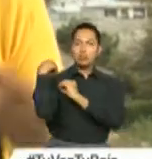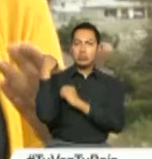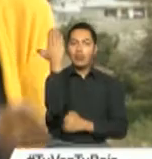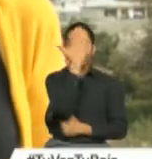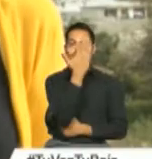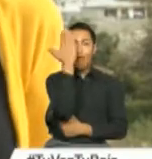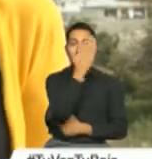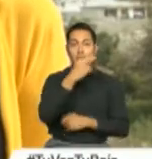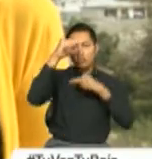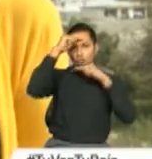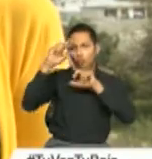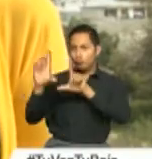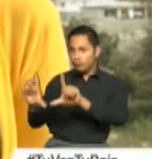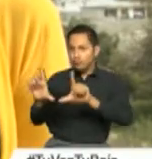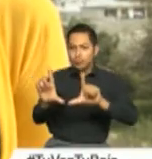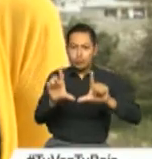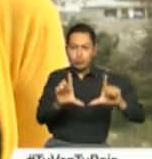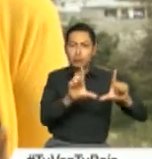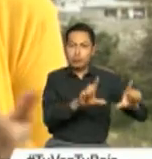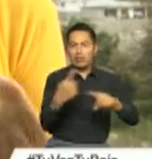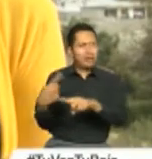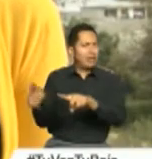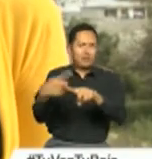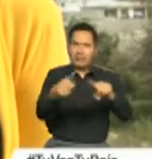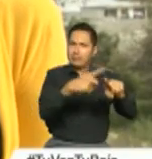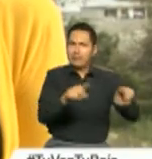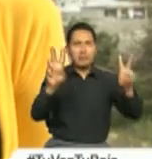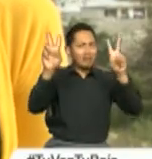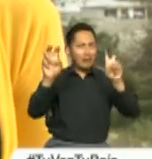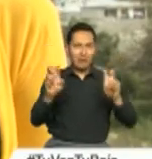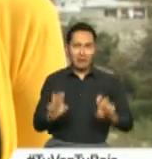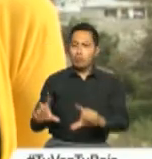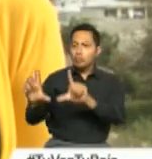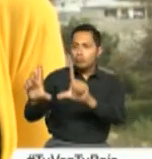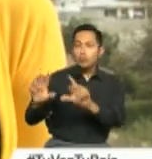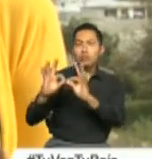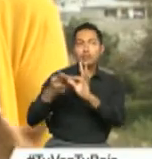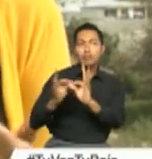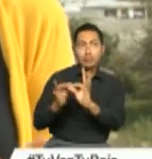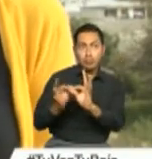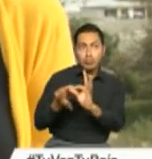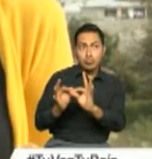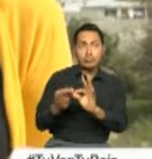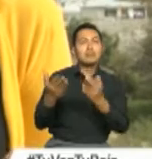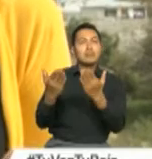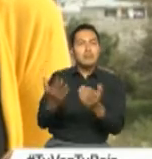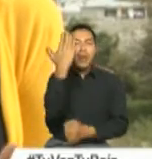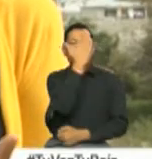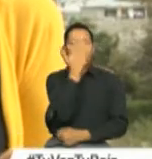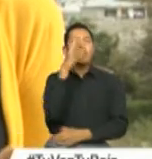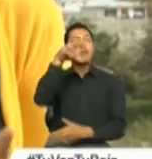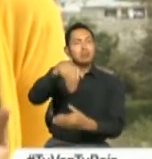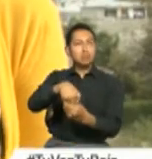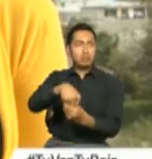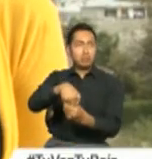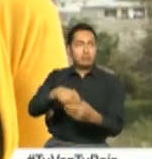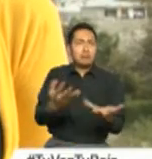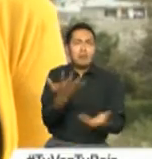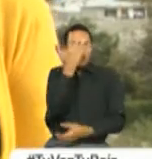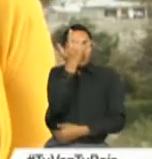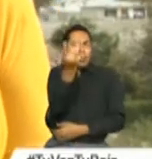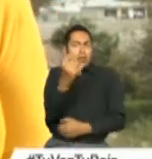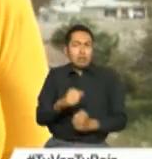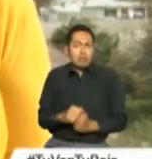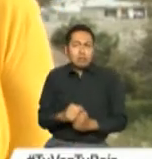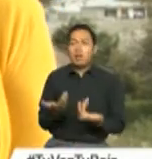de los medios de comunicación a tener intérpretes de lengua de señas en los medios de comunicación. ¿Por qué? No